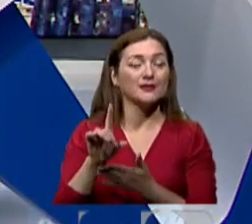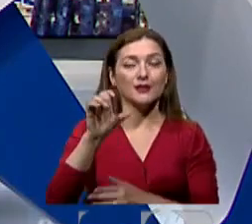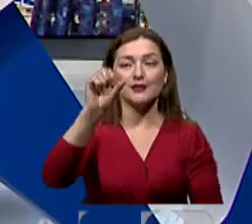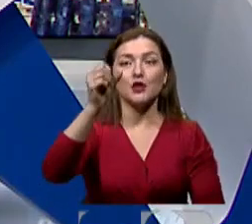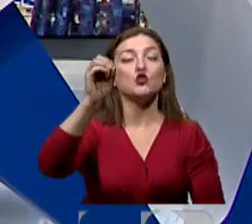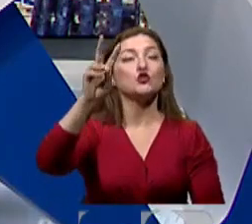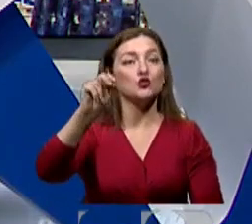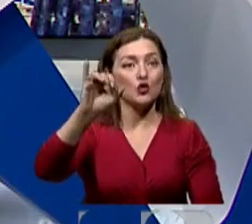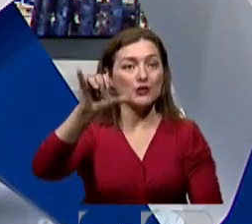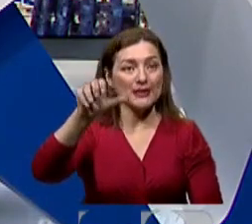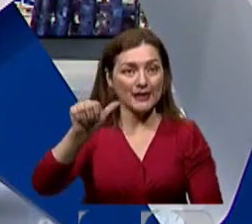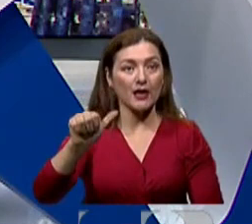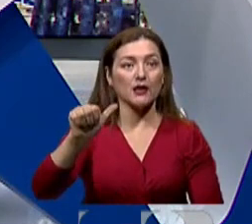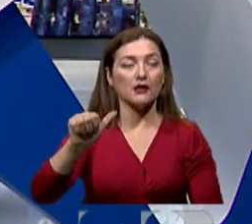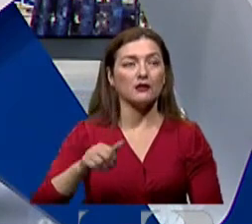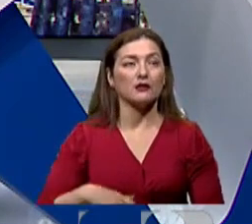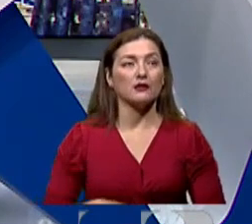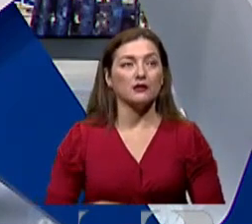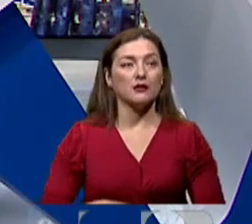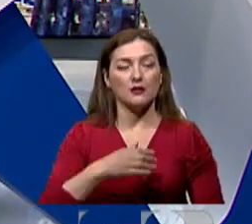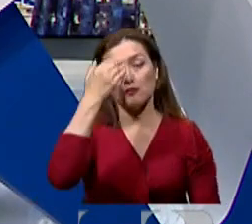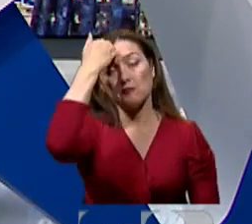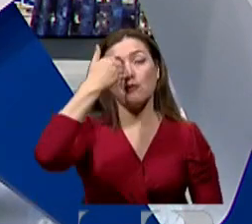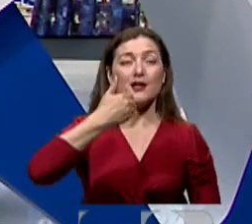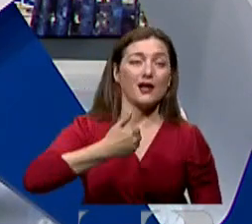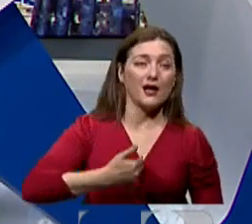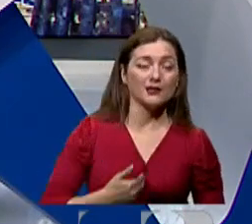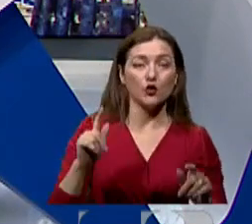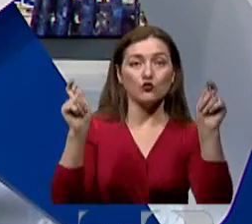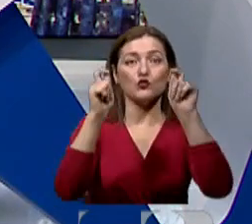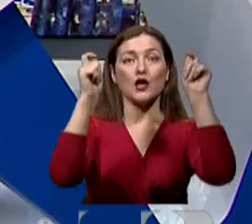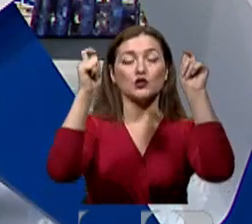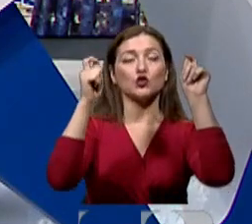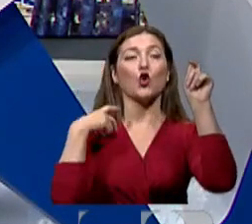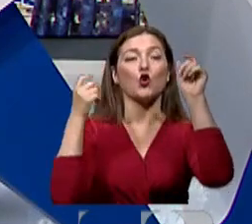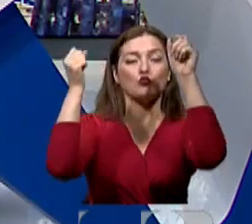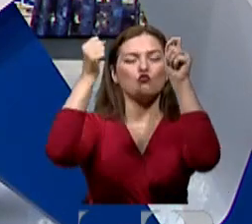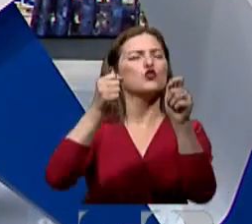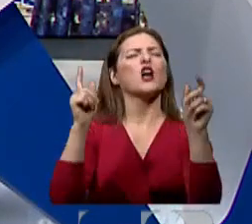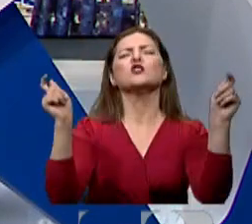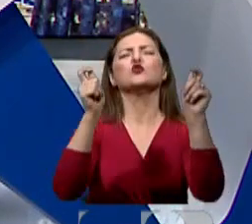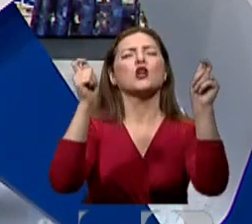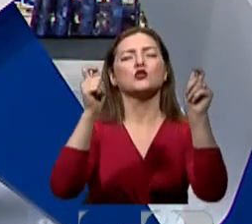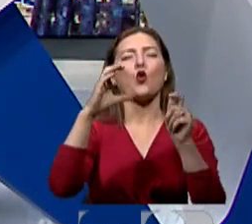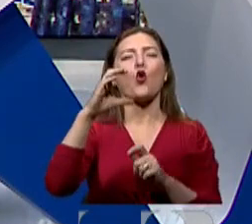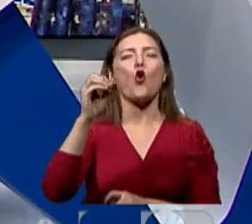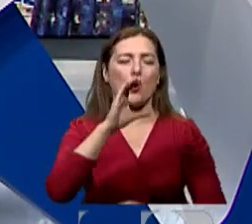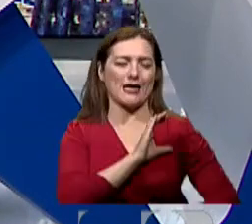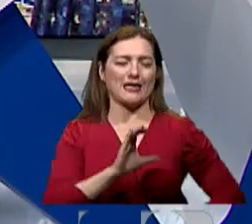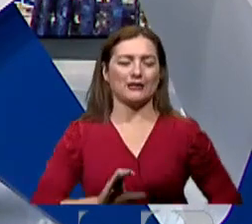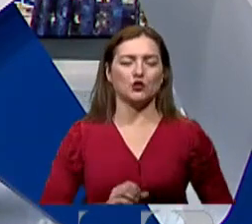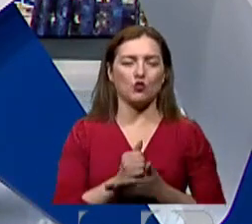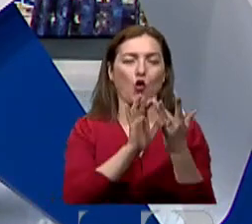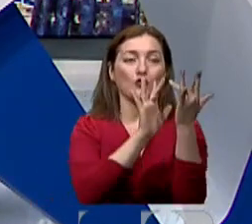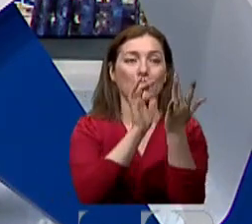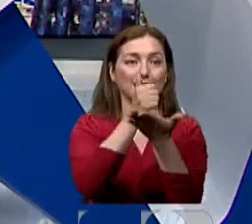Sonia. Ella tiene una parálisis cerebral y Fundación Con Cristo se contactó con nosotros, ya se contactó con la familia y les van